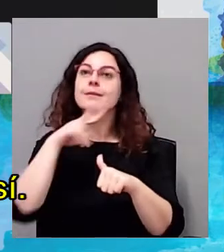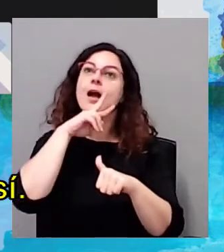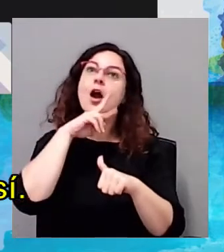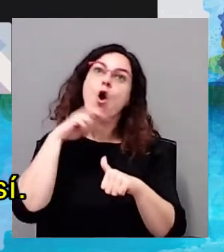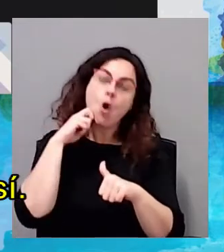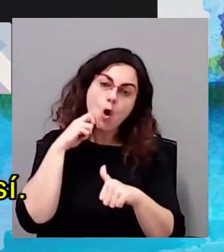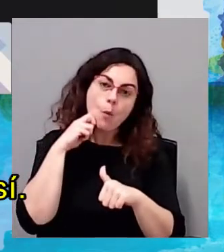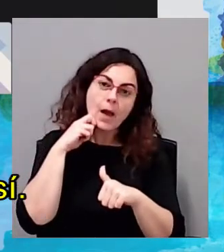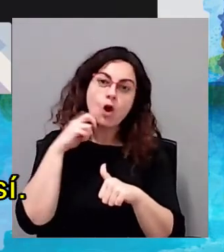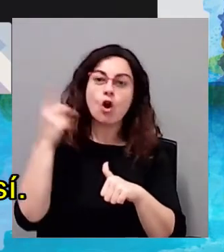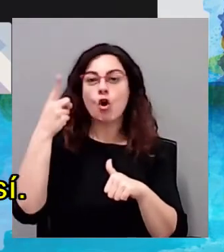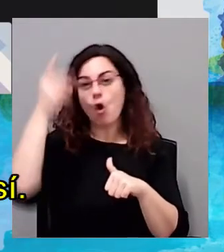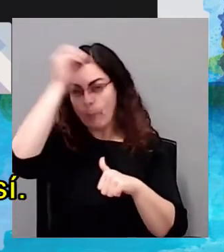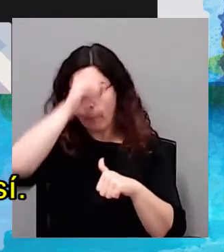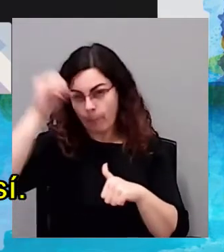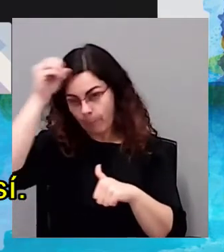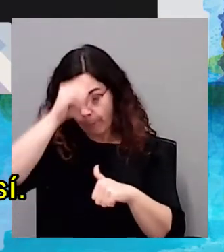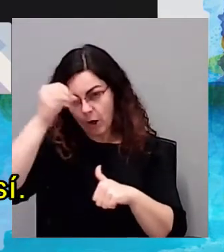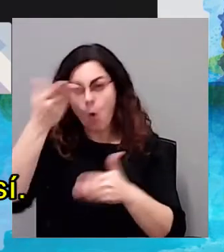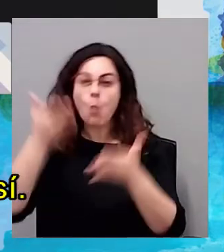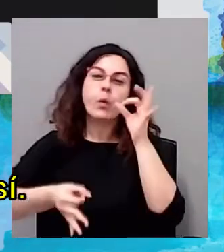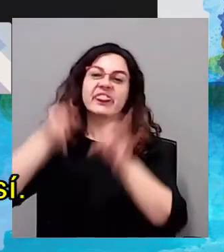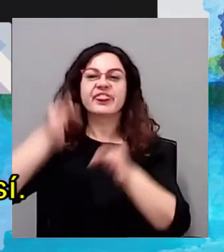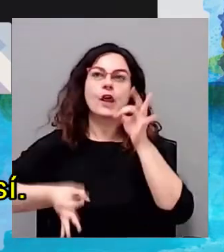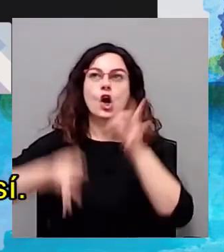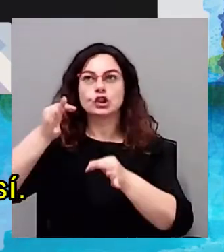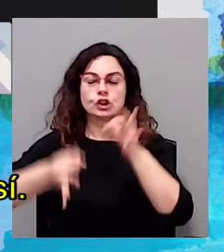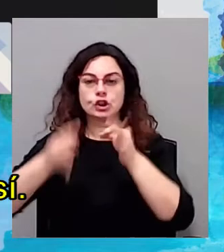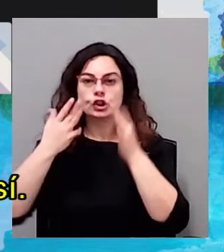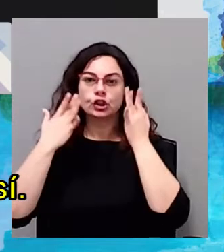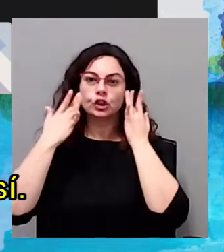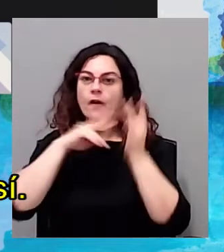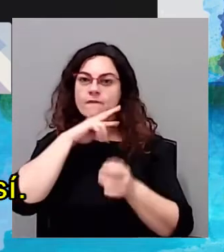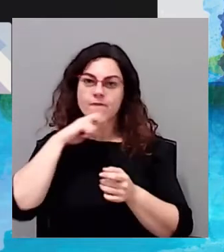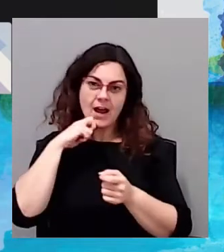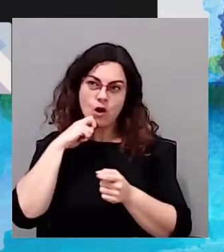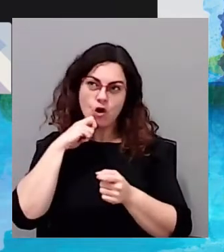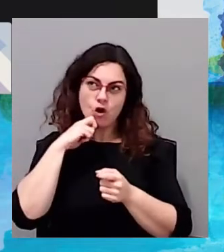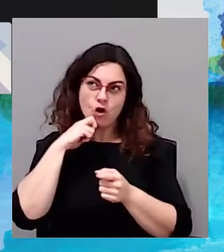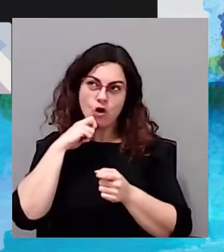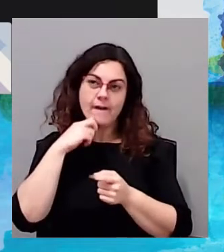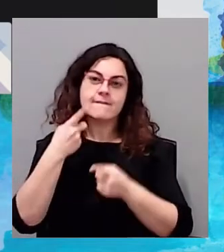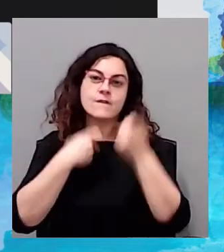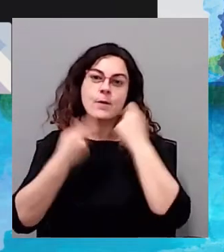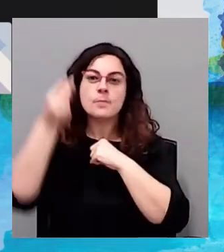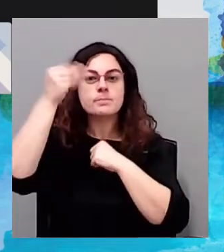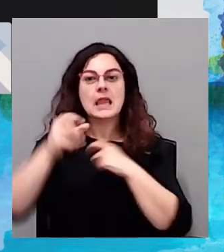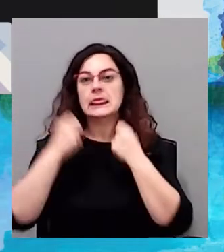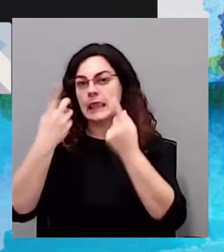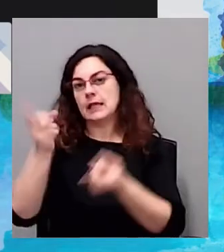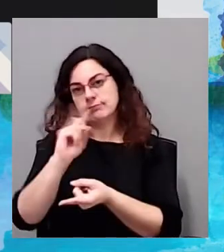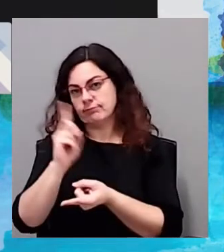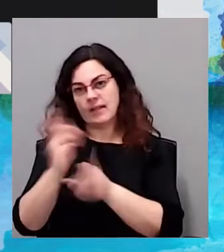Juicios que no estén aportando nada a la obra en sí. Explicar en